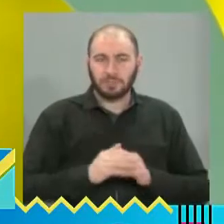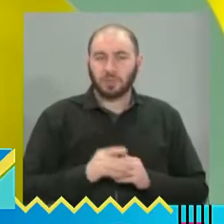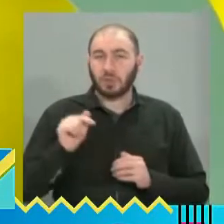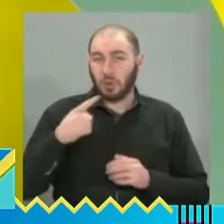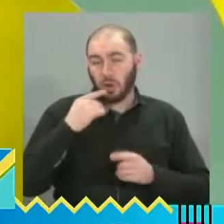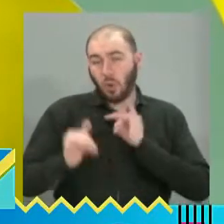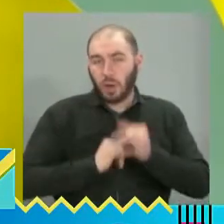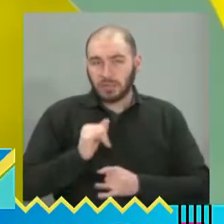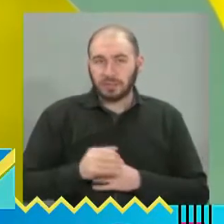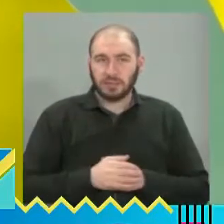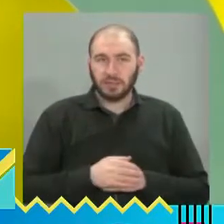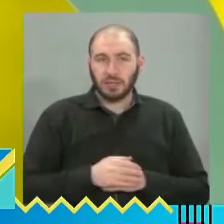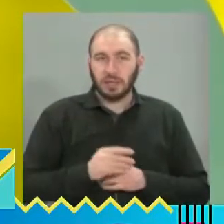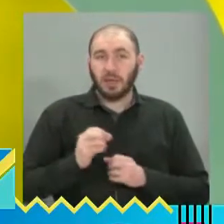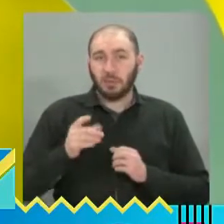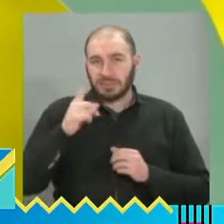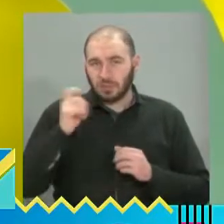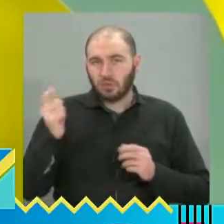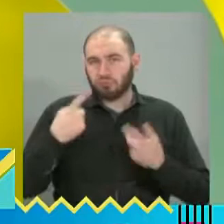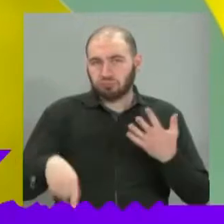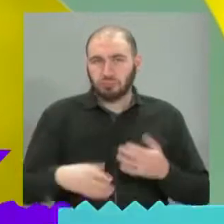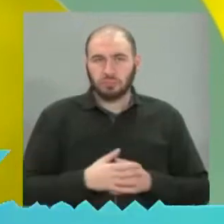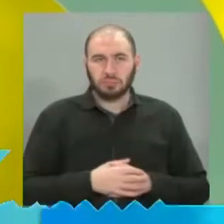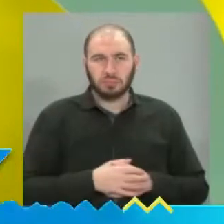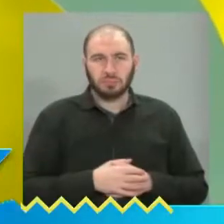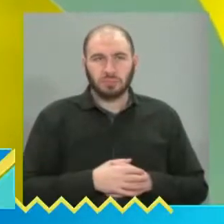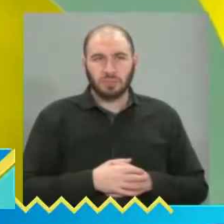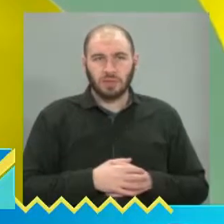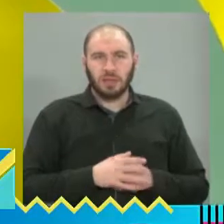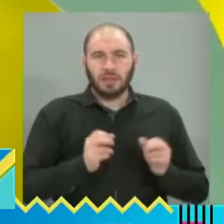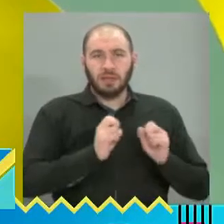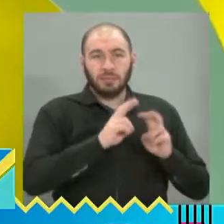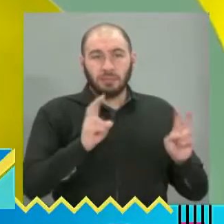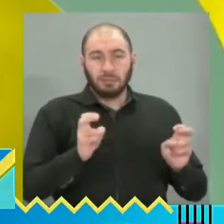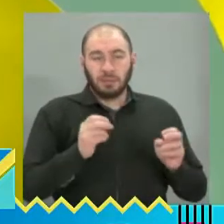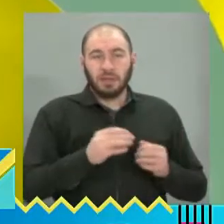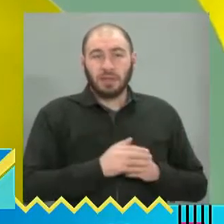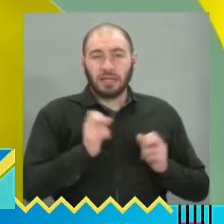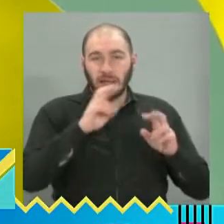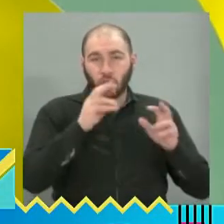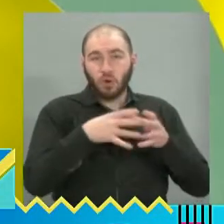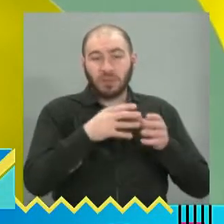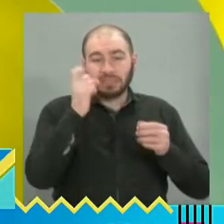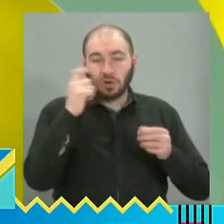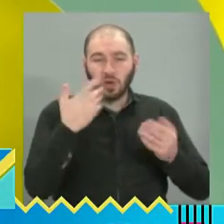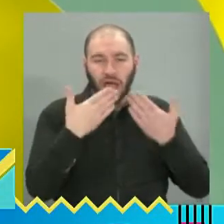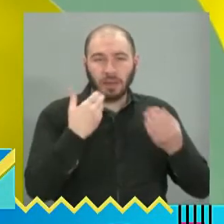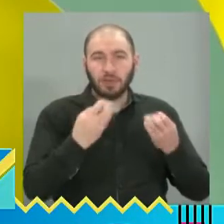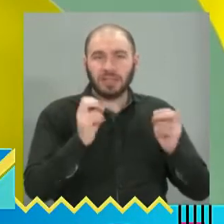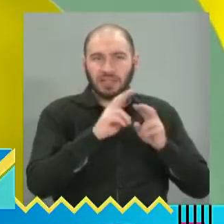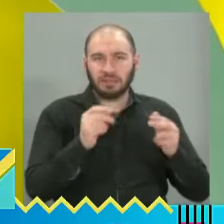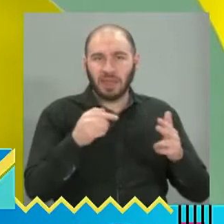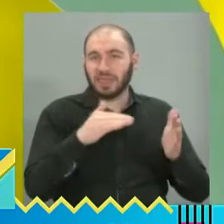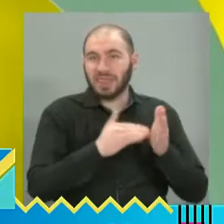te hayan comentado, que se trate con psicólogos también, sí. En realidad la parte de que se trata con psicólogos es por lo de la